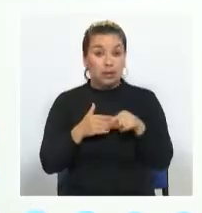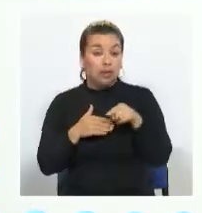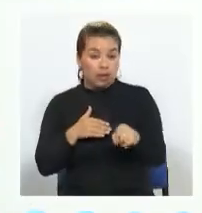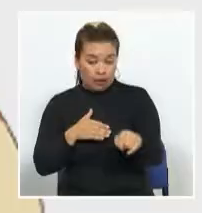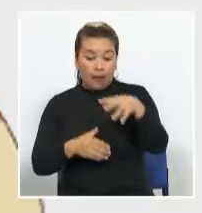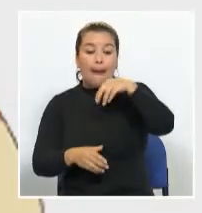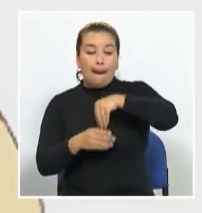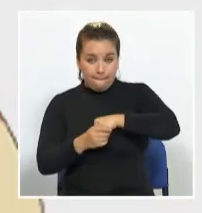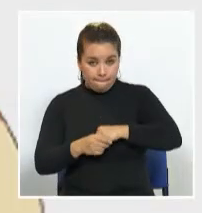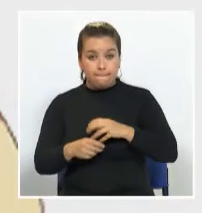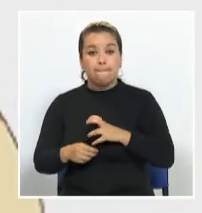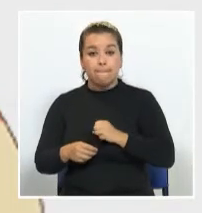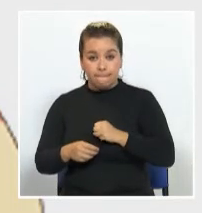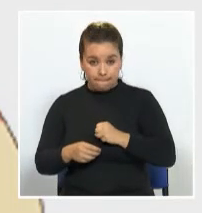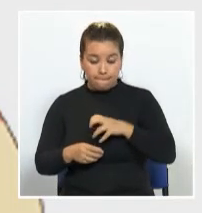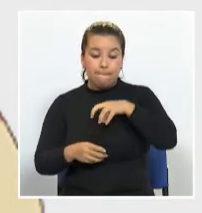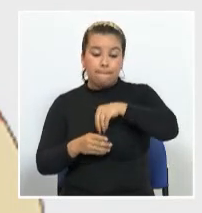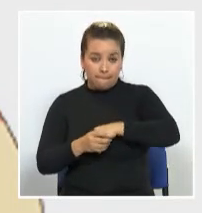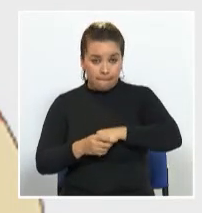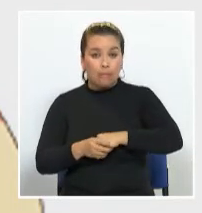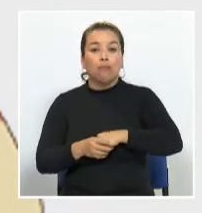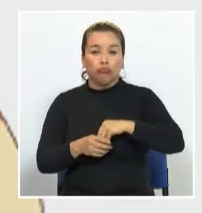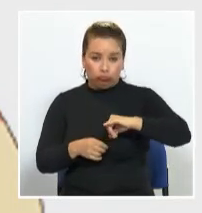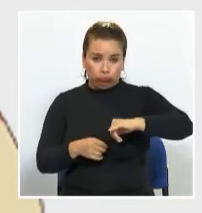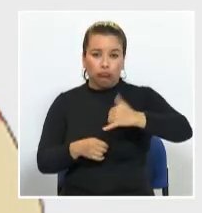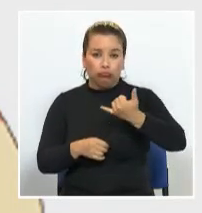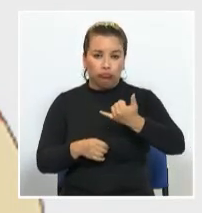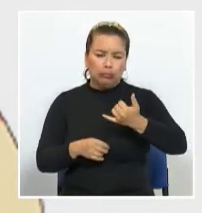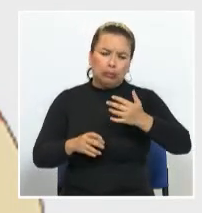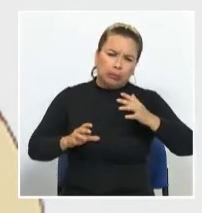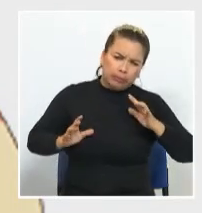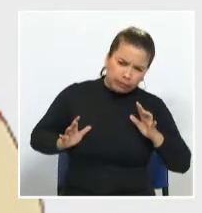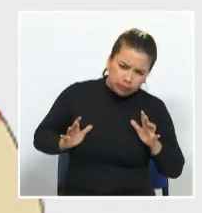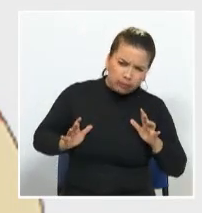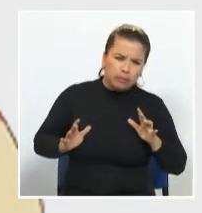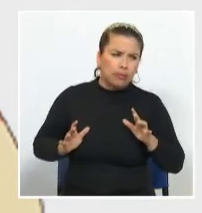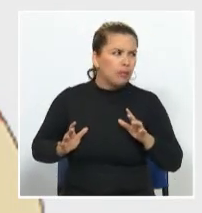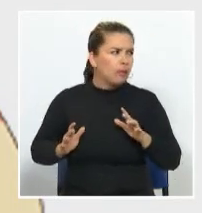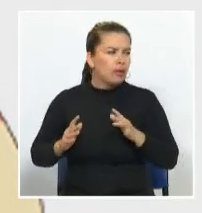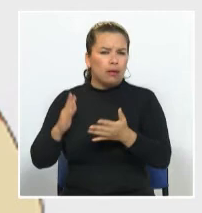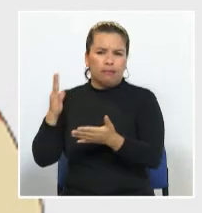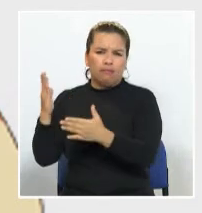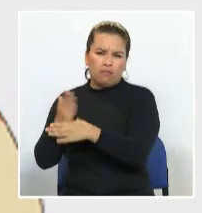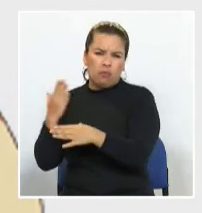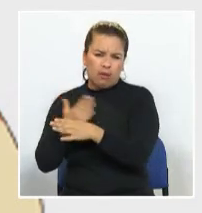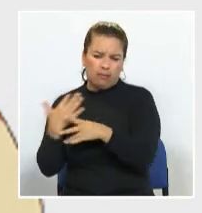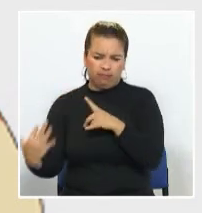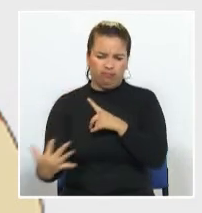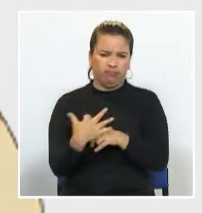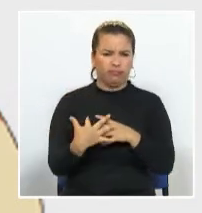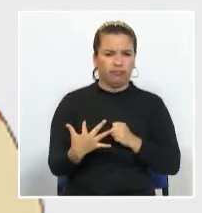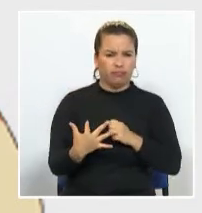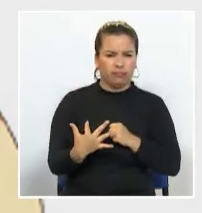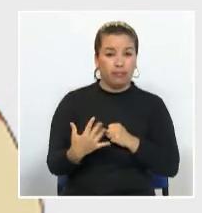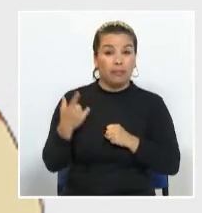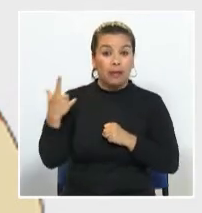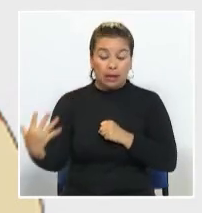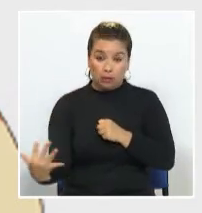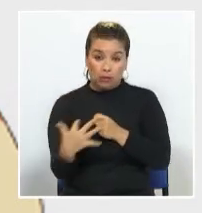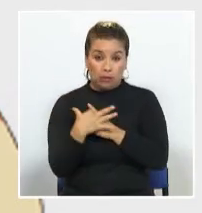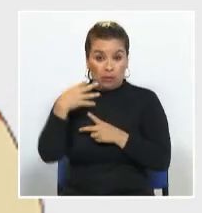corazón, generalmente asociados a otro tipo de patologías. Cuando esos trombos están en el interior del